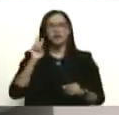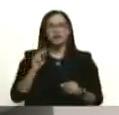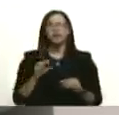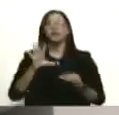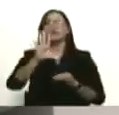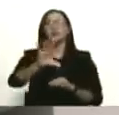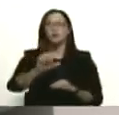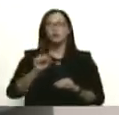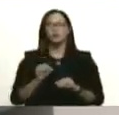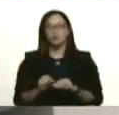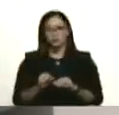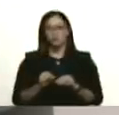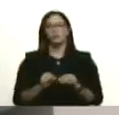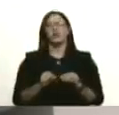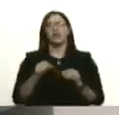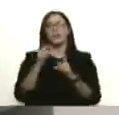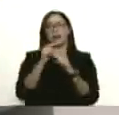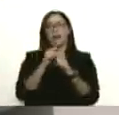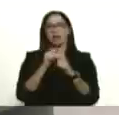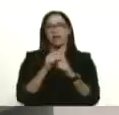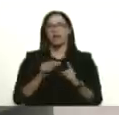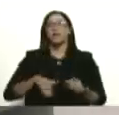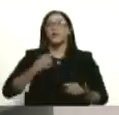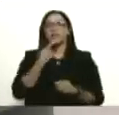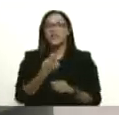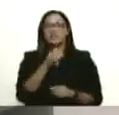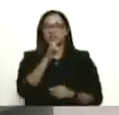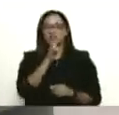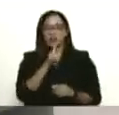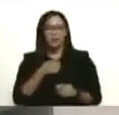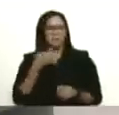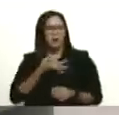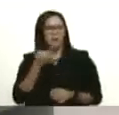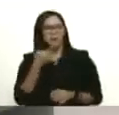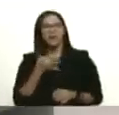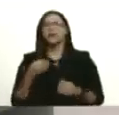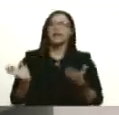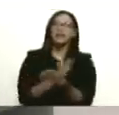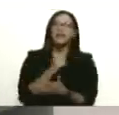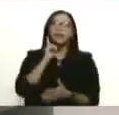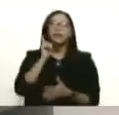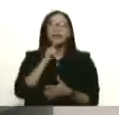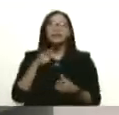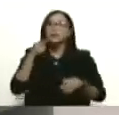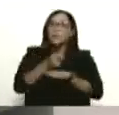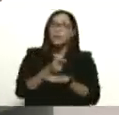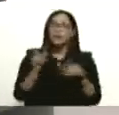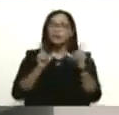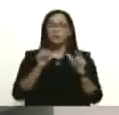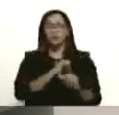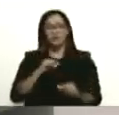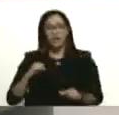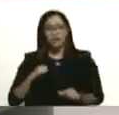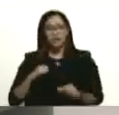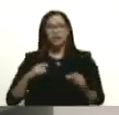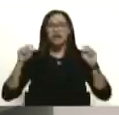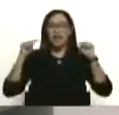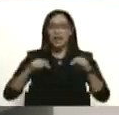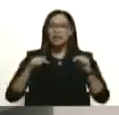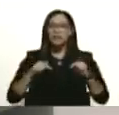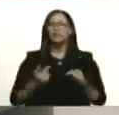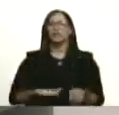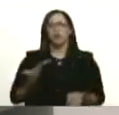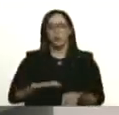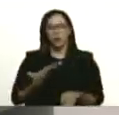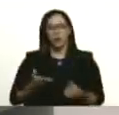palabra para poder decir la verdad y contrarrestar la mentira que imponían las grandes corporaciones de los medios. Esa fue una de las claves